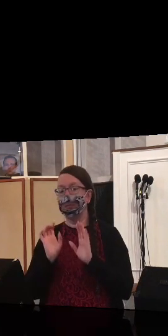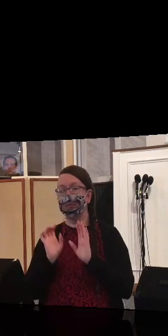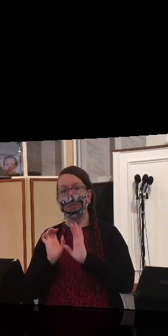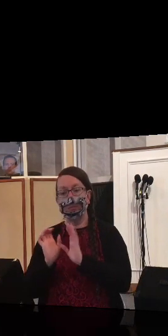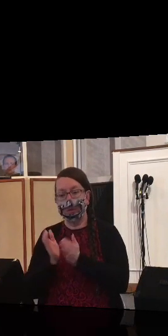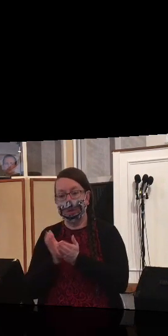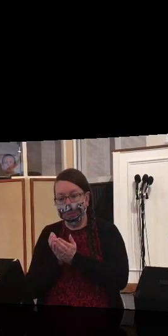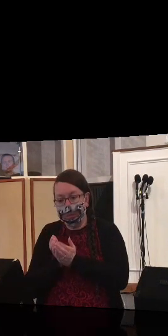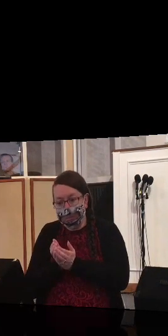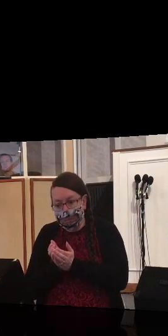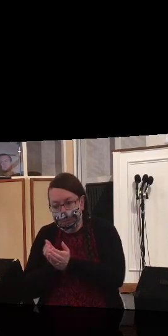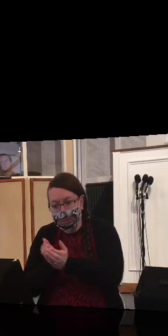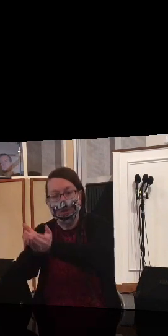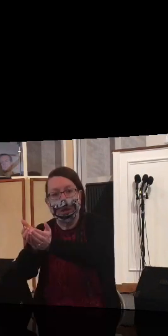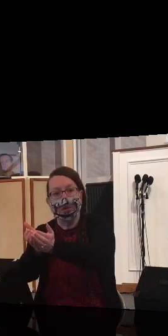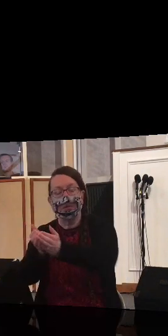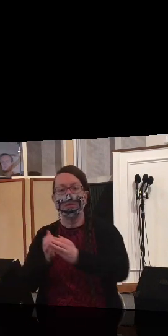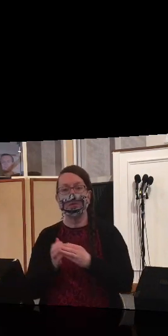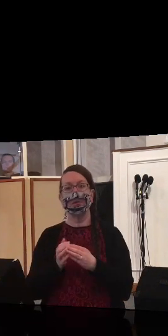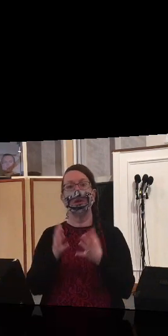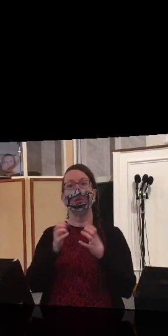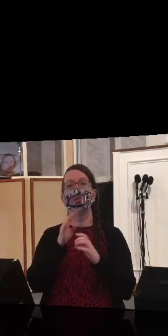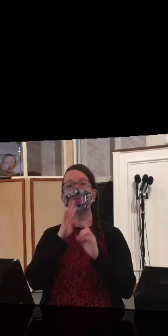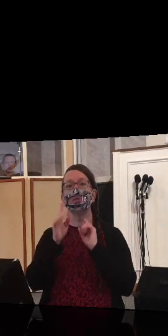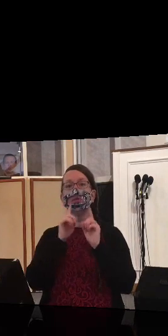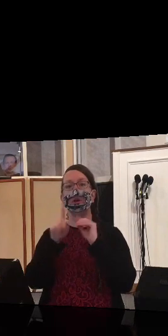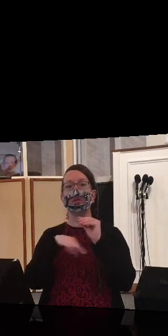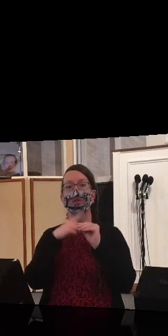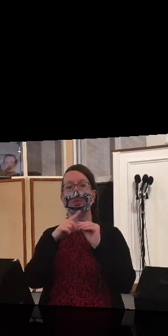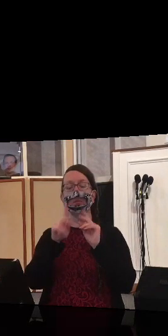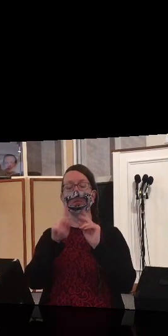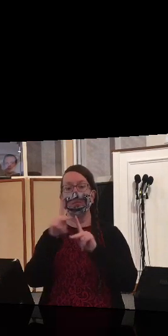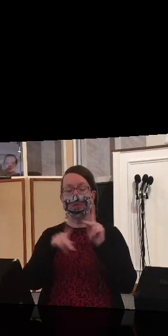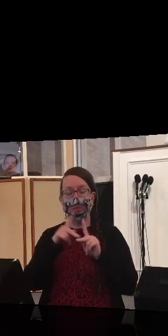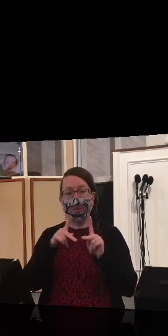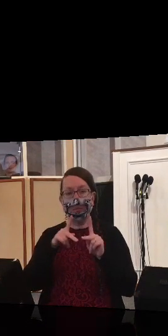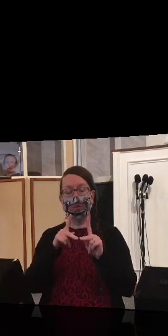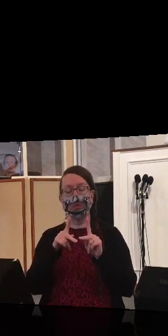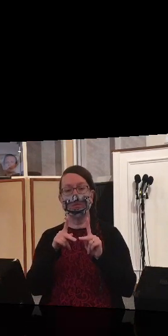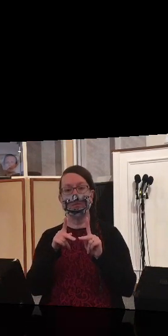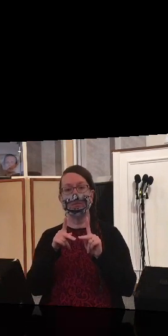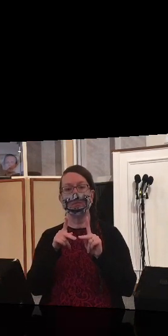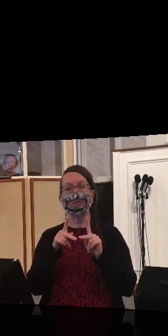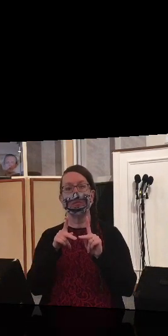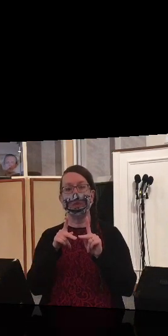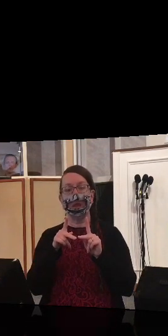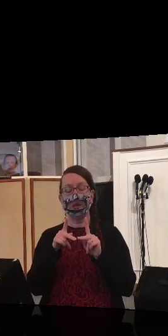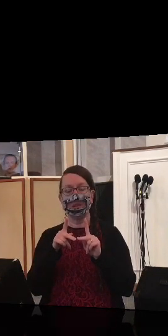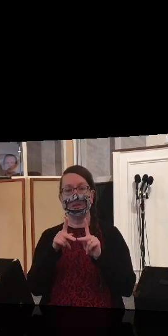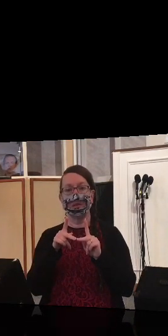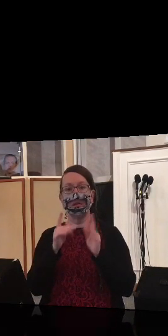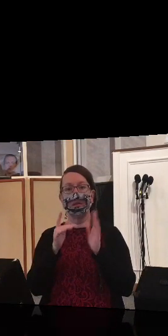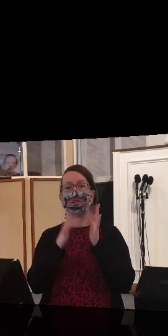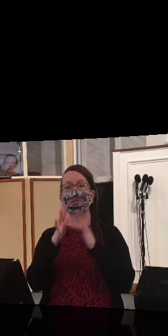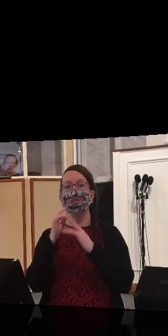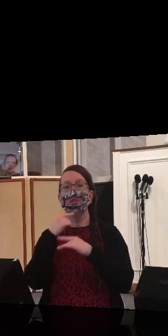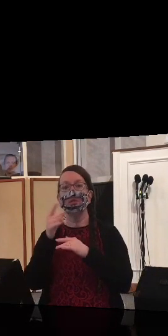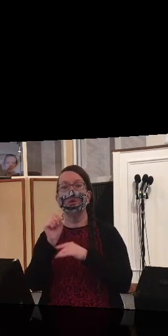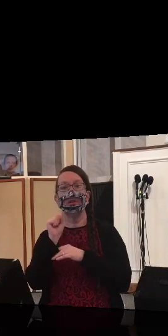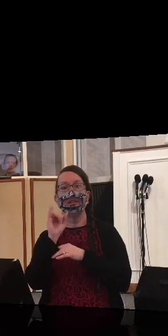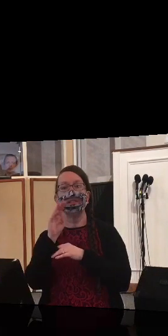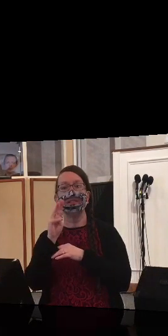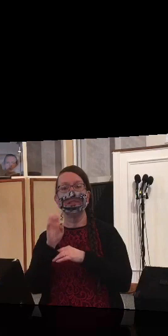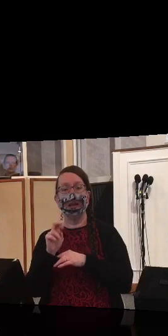de Simón, y le dijo y le rogó que lo echara un poco más a la tierra. Y él se sentó y enseñó a la gente fuera